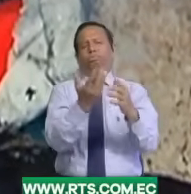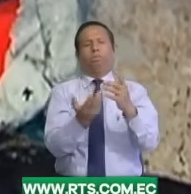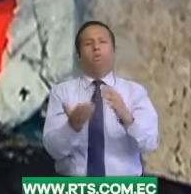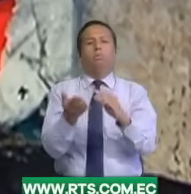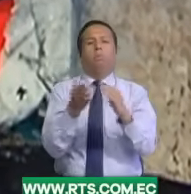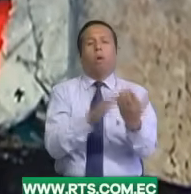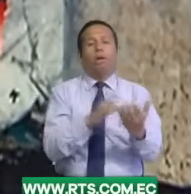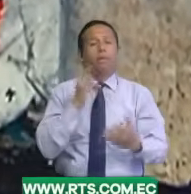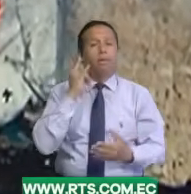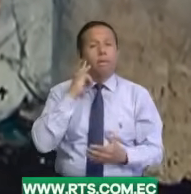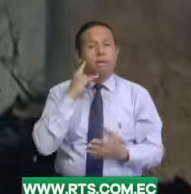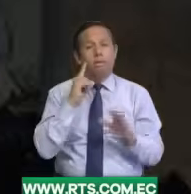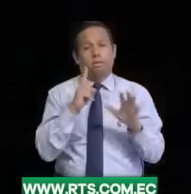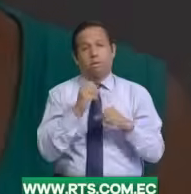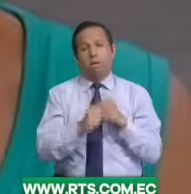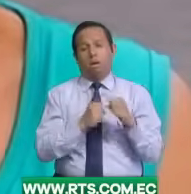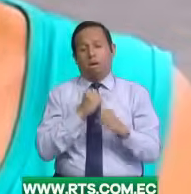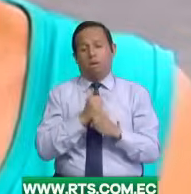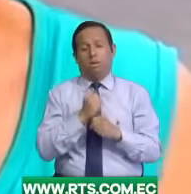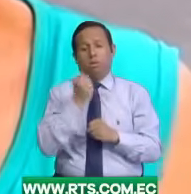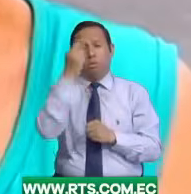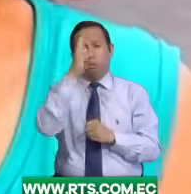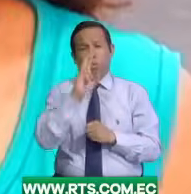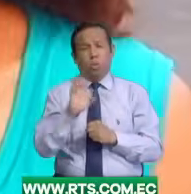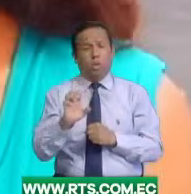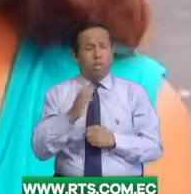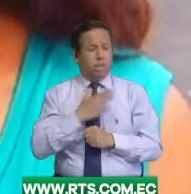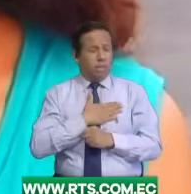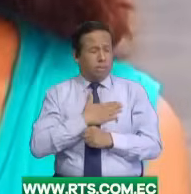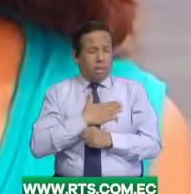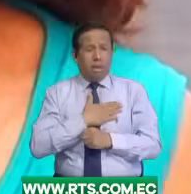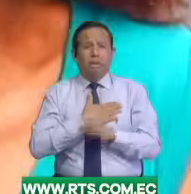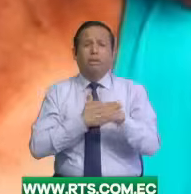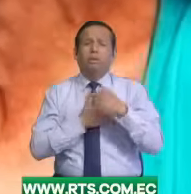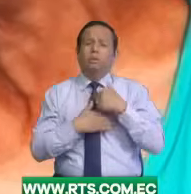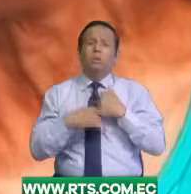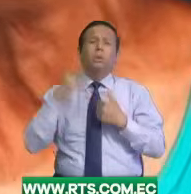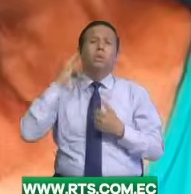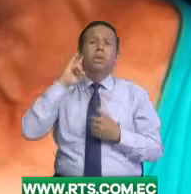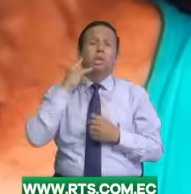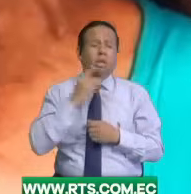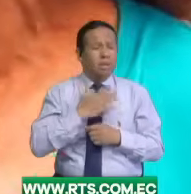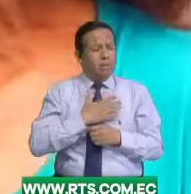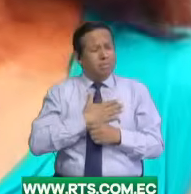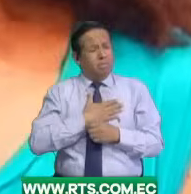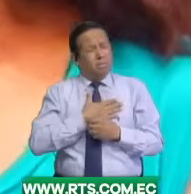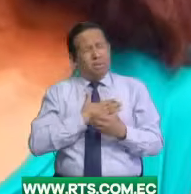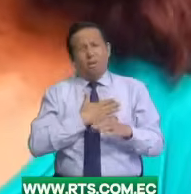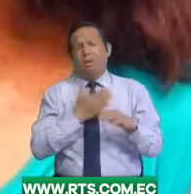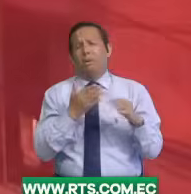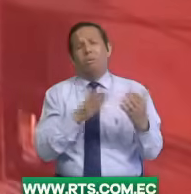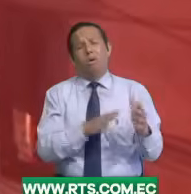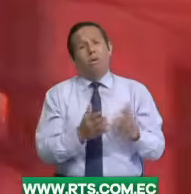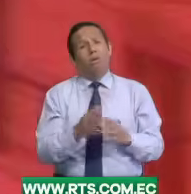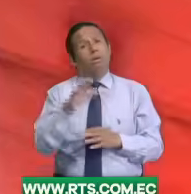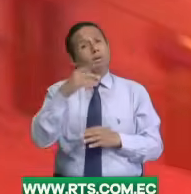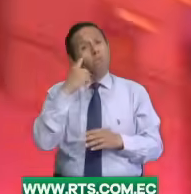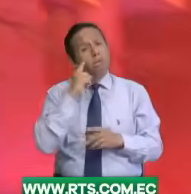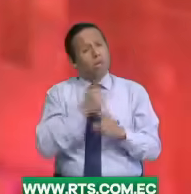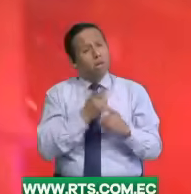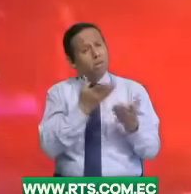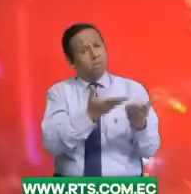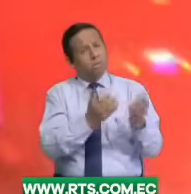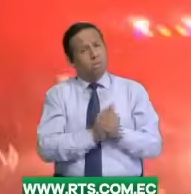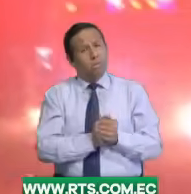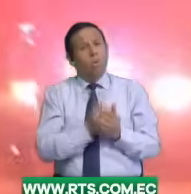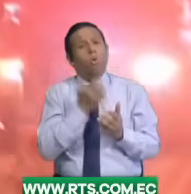en el suroeste de Guayaquil. Qué pena, me ha dado mucha pena, de la niña sobre todo. Y mire qué lo ha sucedido. Y